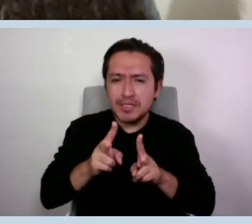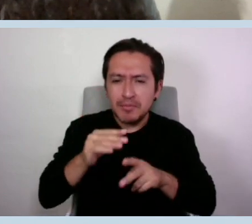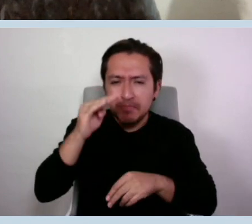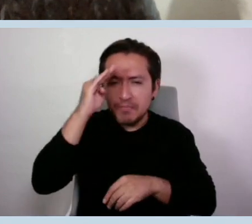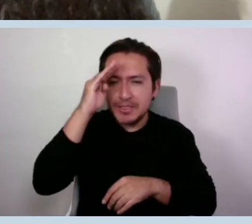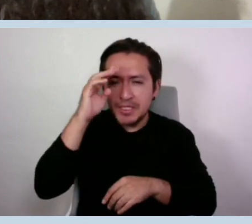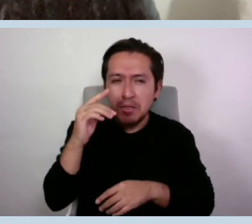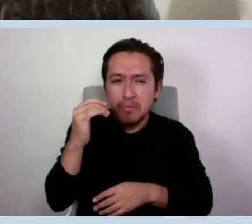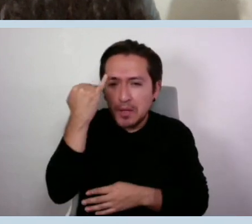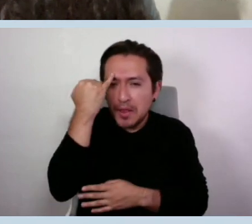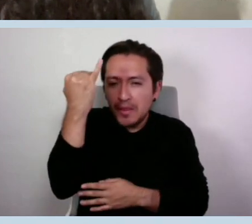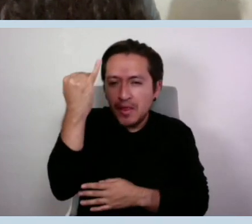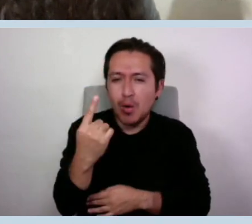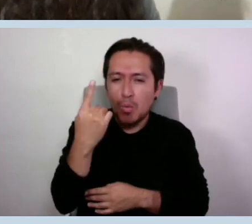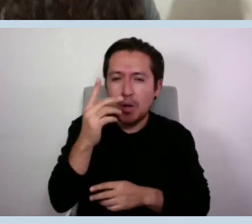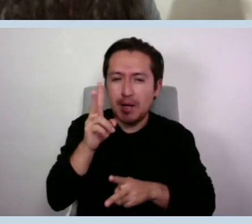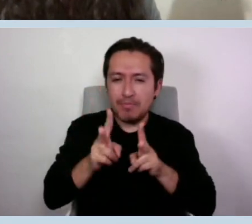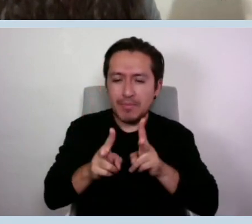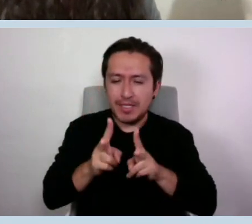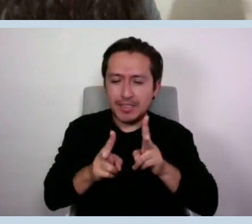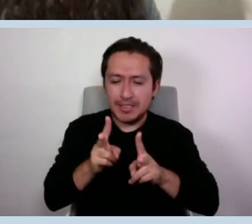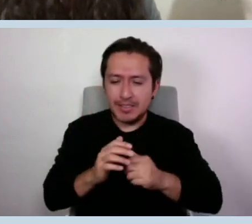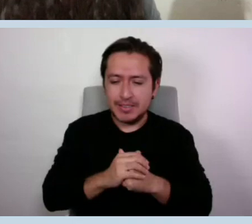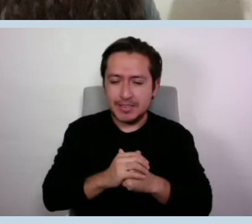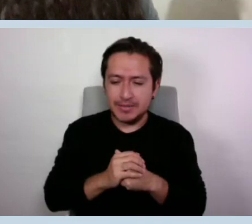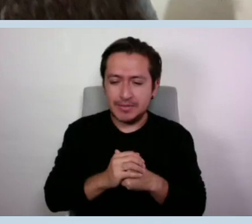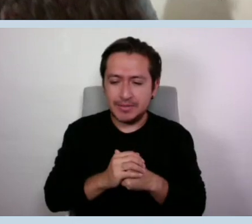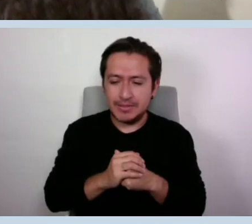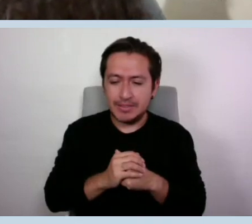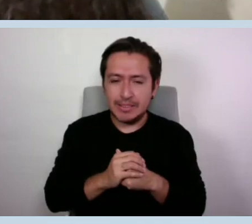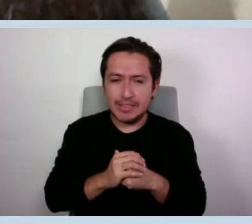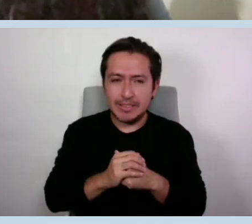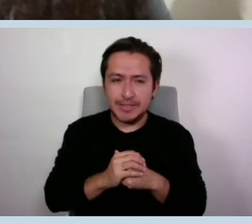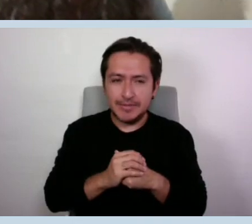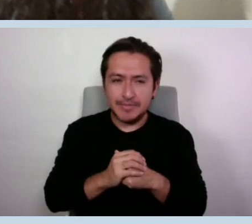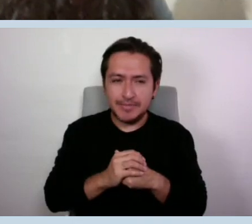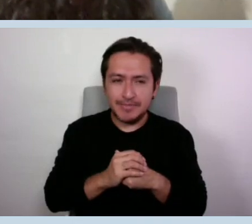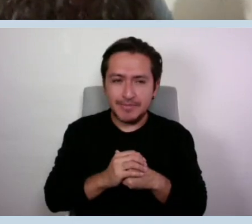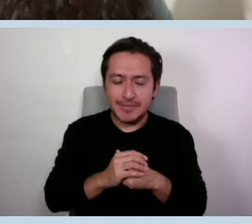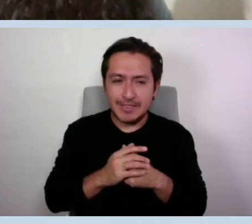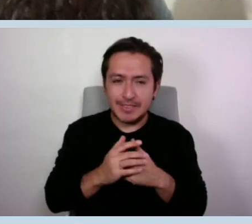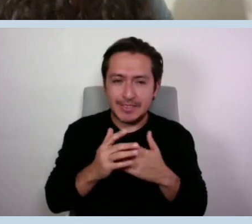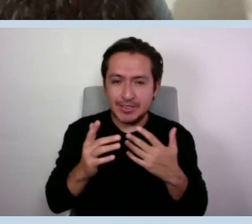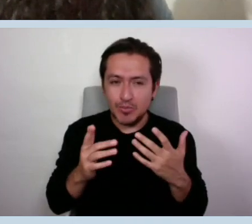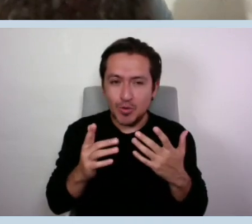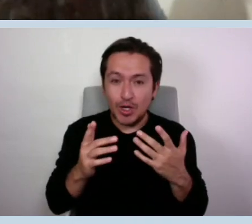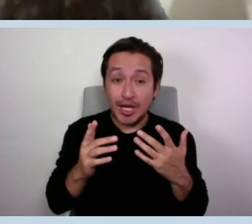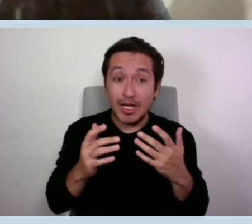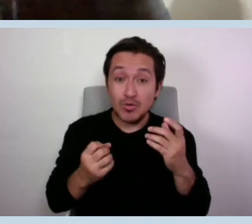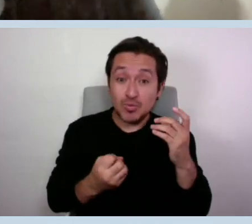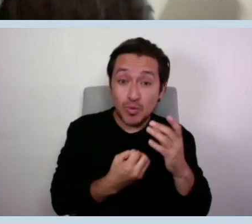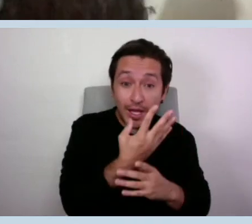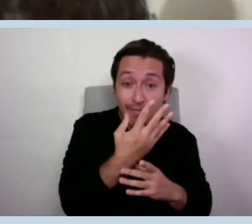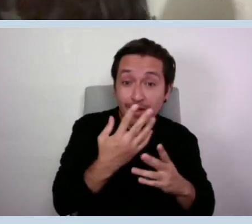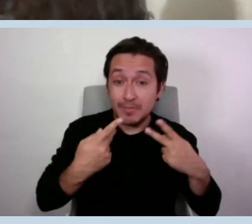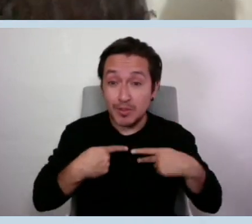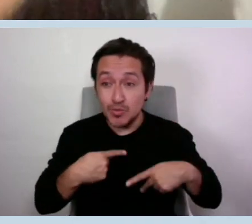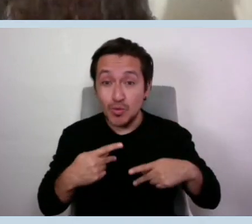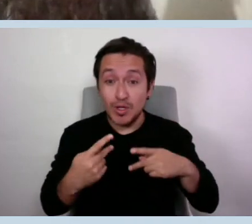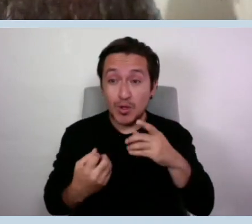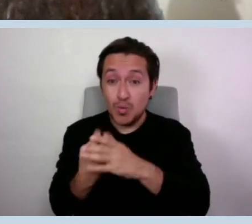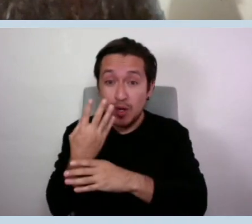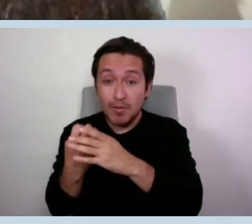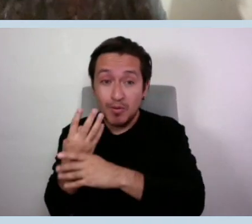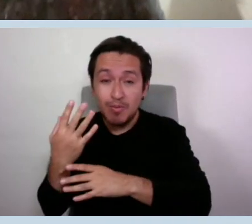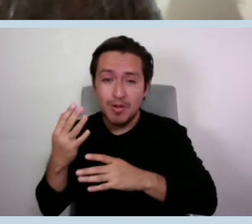charla pero como que era en esta Euforia de de sí las nuevas y los nuevos y y todo